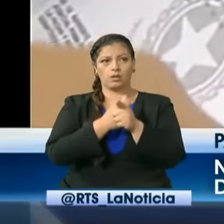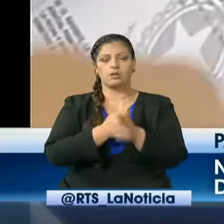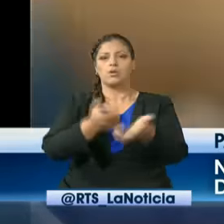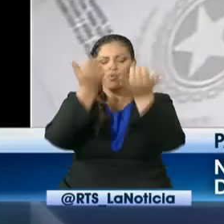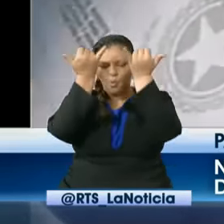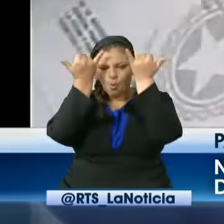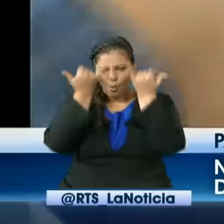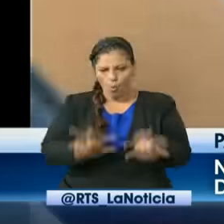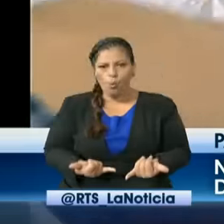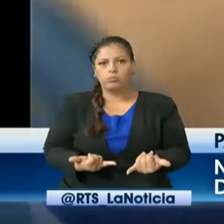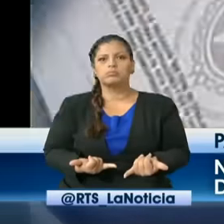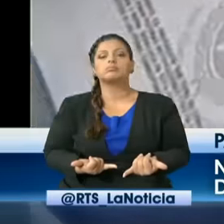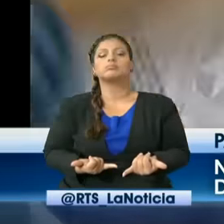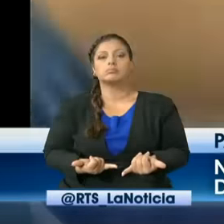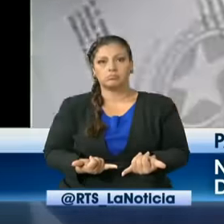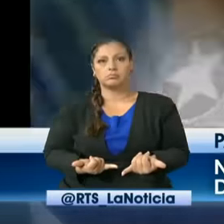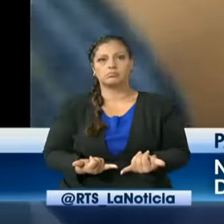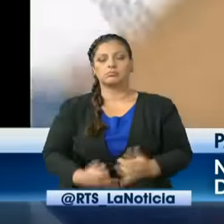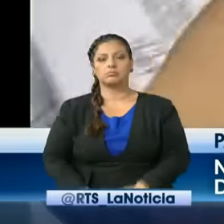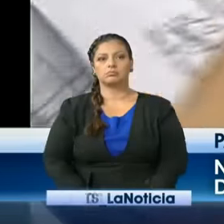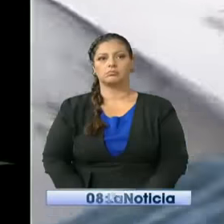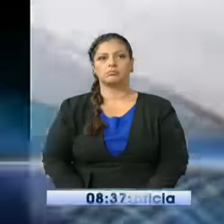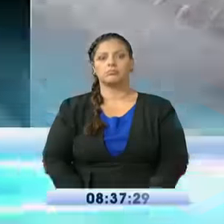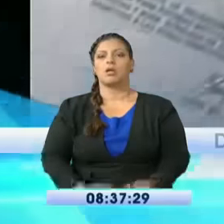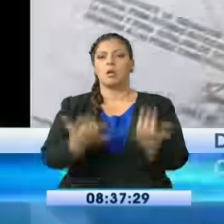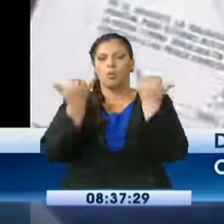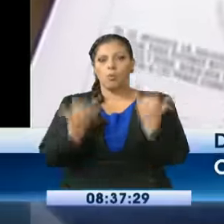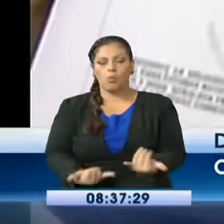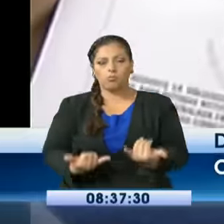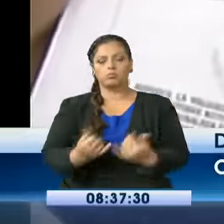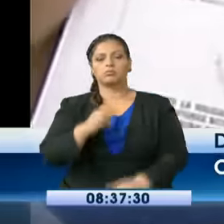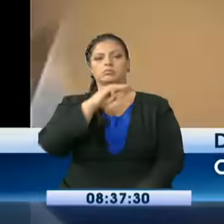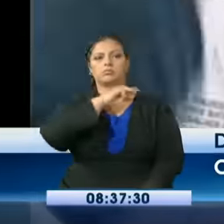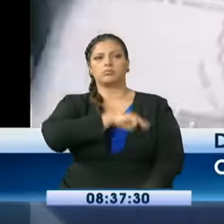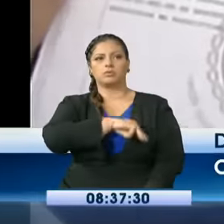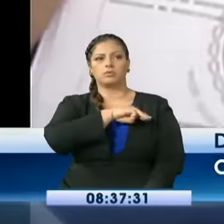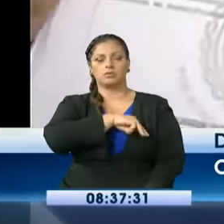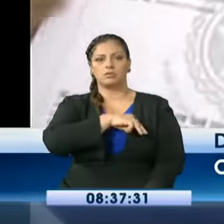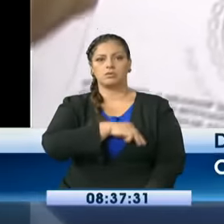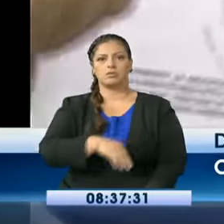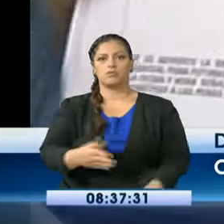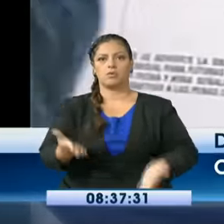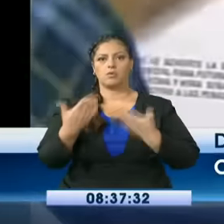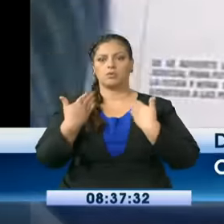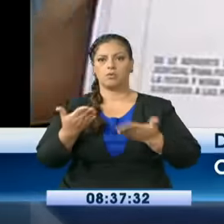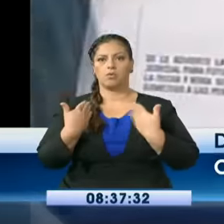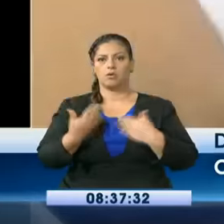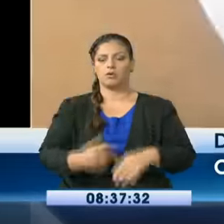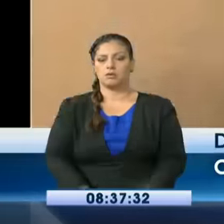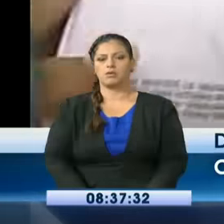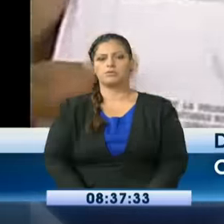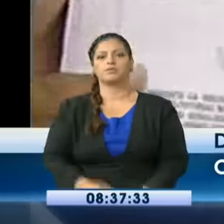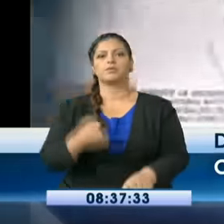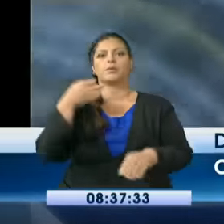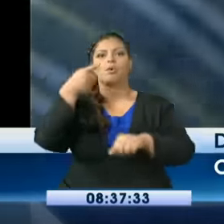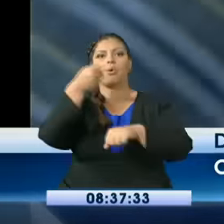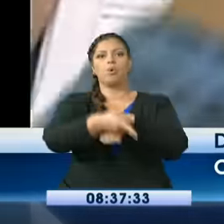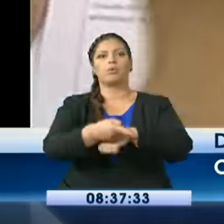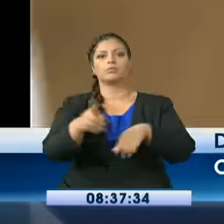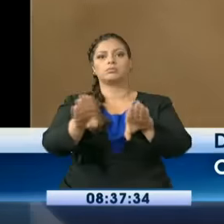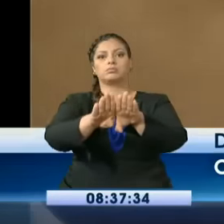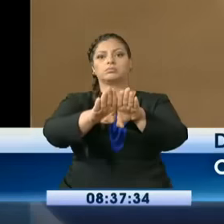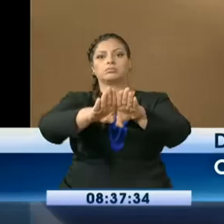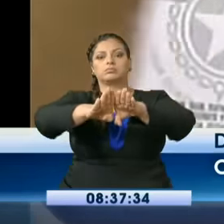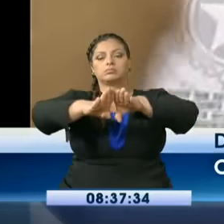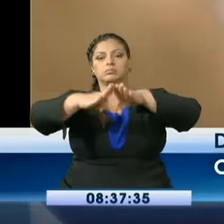ahora. En este momento el municipio de Guayaquil va a dejar abierta la puerta para el ingreso a los vehículos. Porque, un